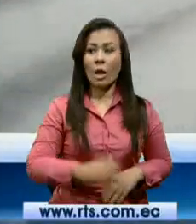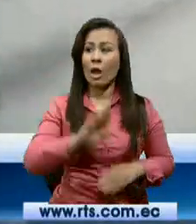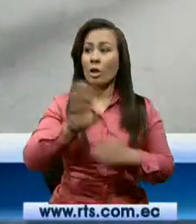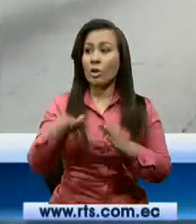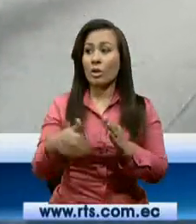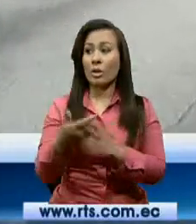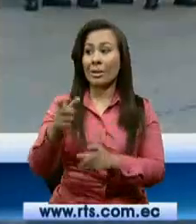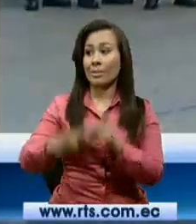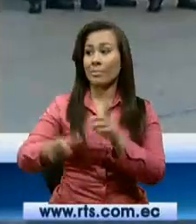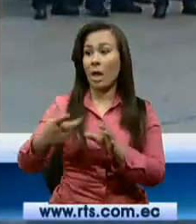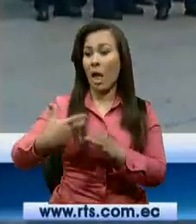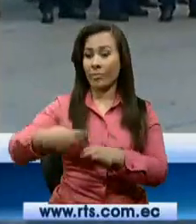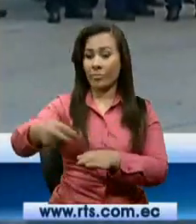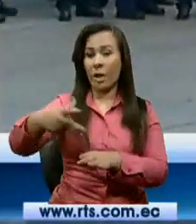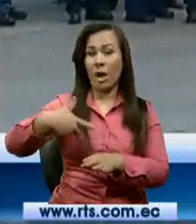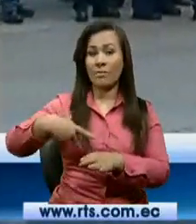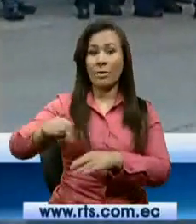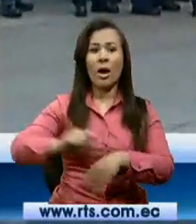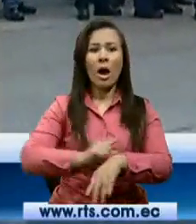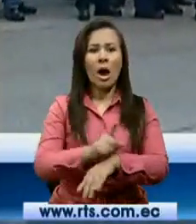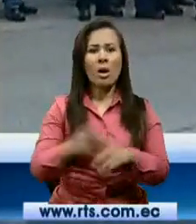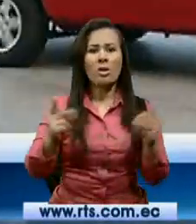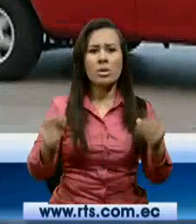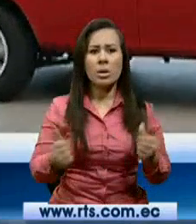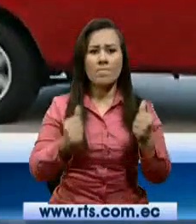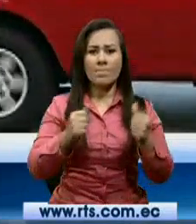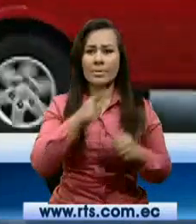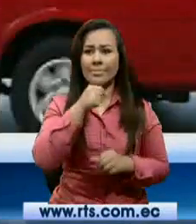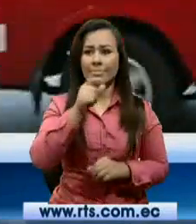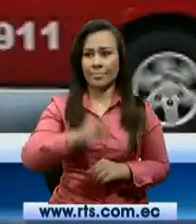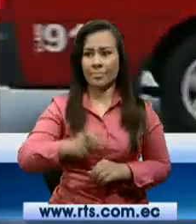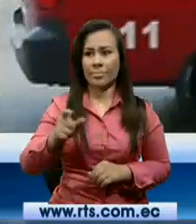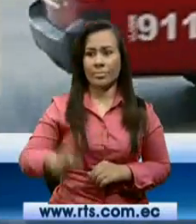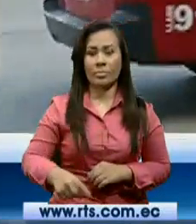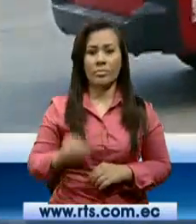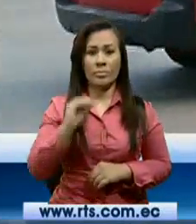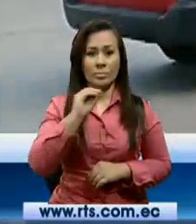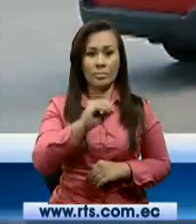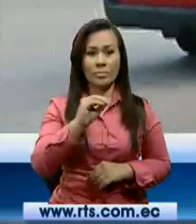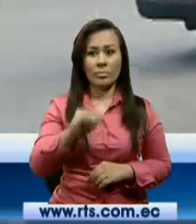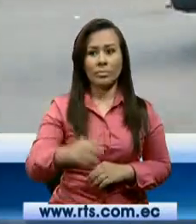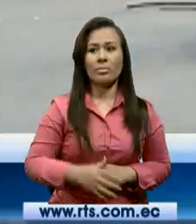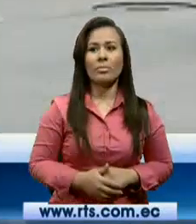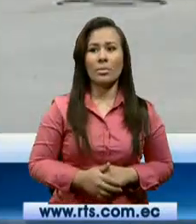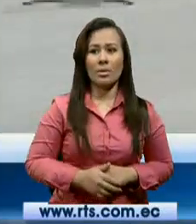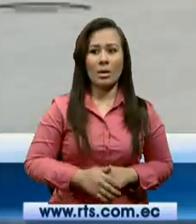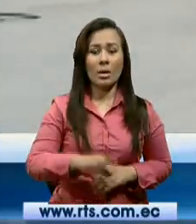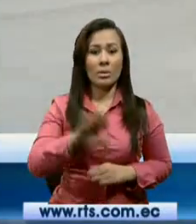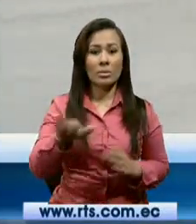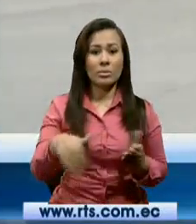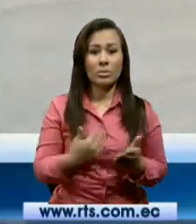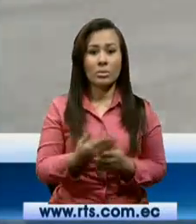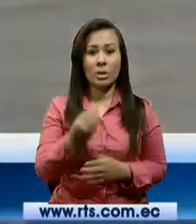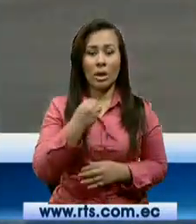Todos evacuaron en cuestión de segundos y los bomberos llegaron al punto de inmediato.